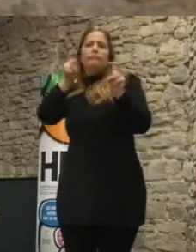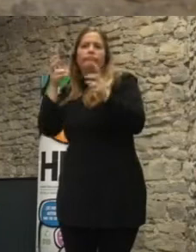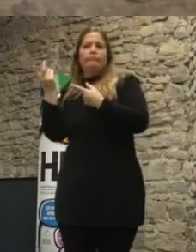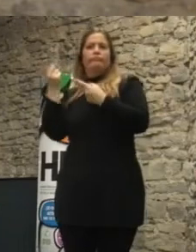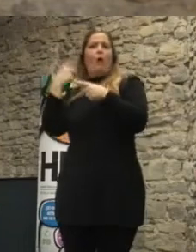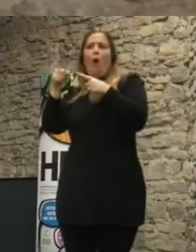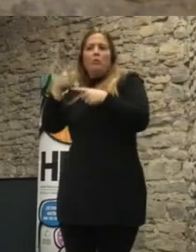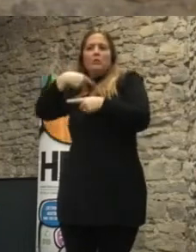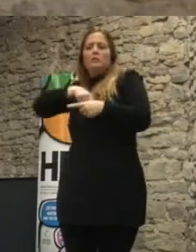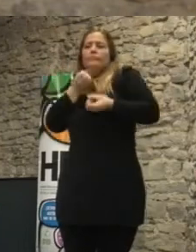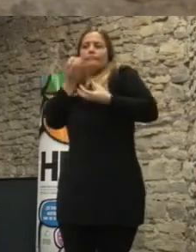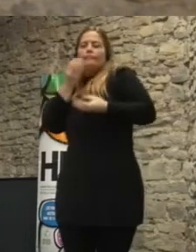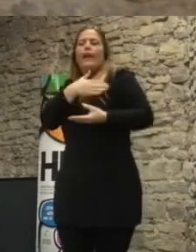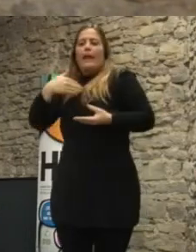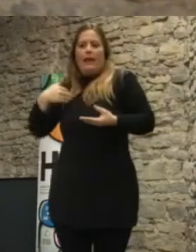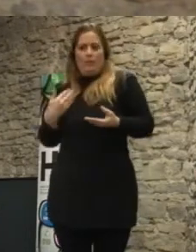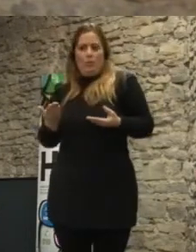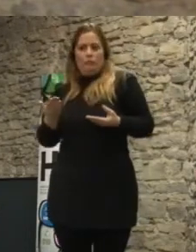queramos comentar a la luz